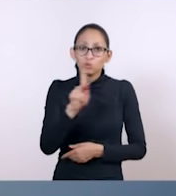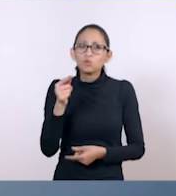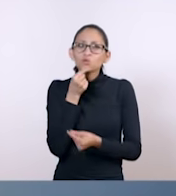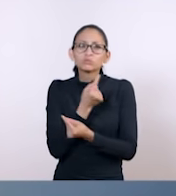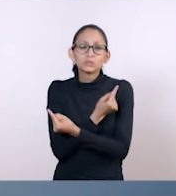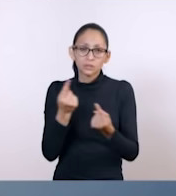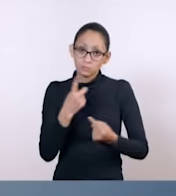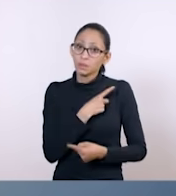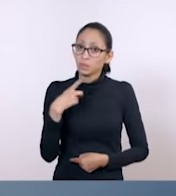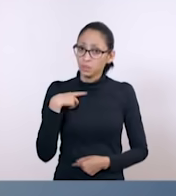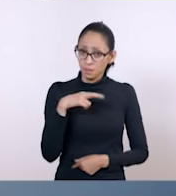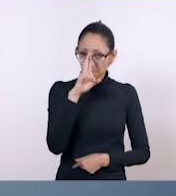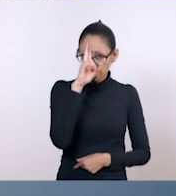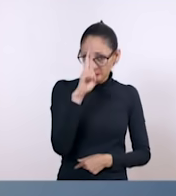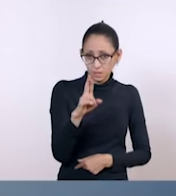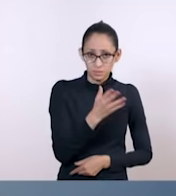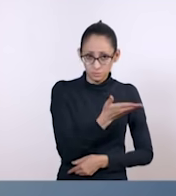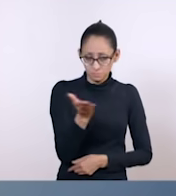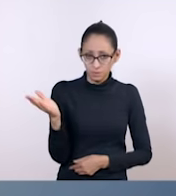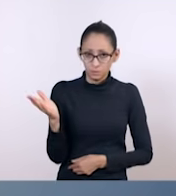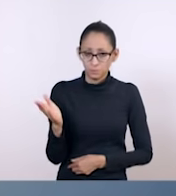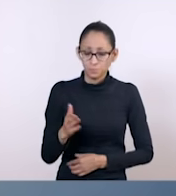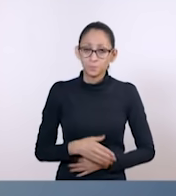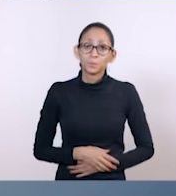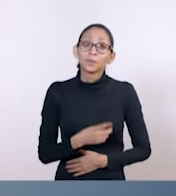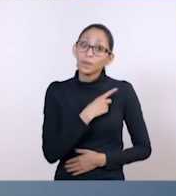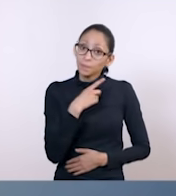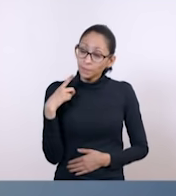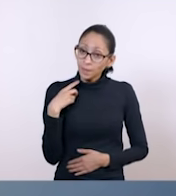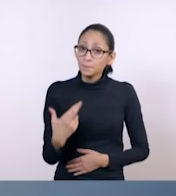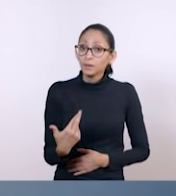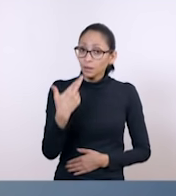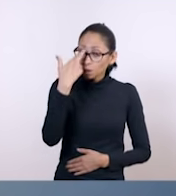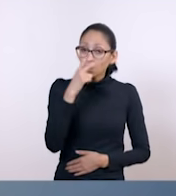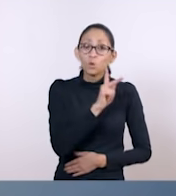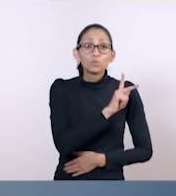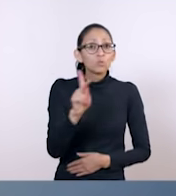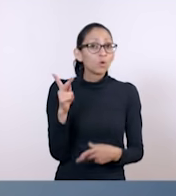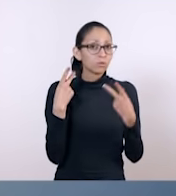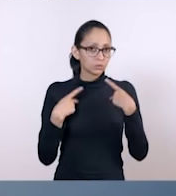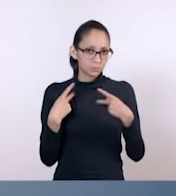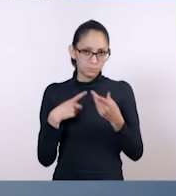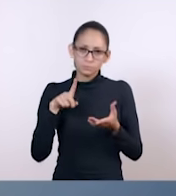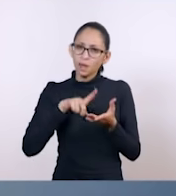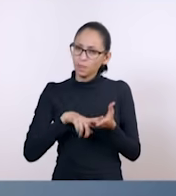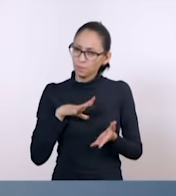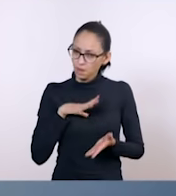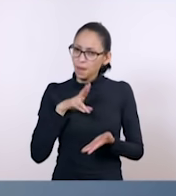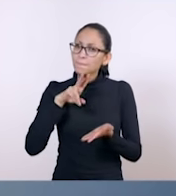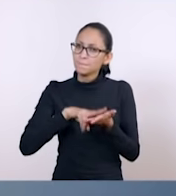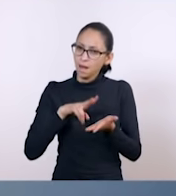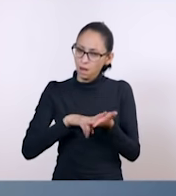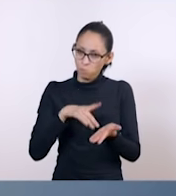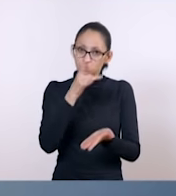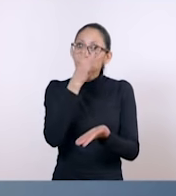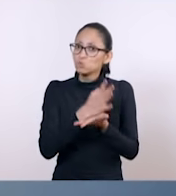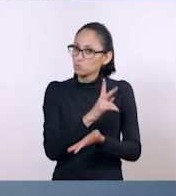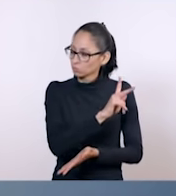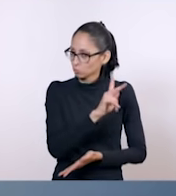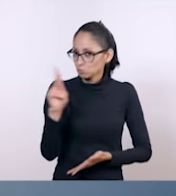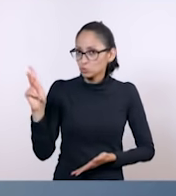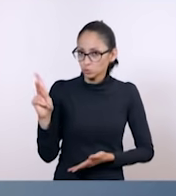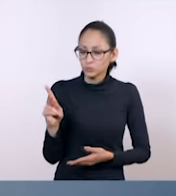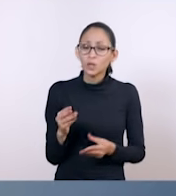niños de forma indistinta y recordando que cada persona es valiosa y única. Muchísimas